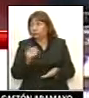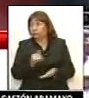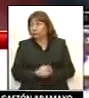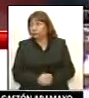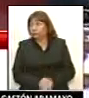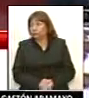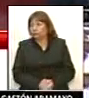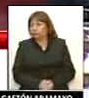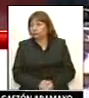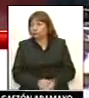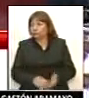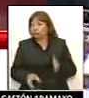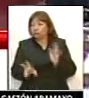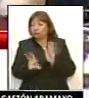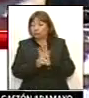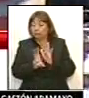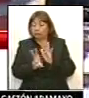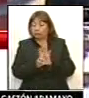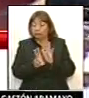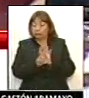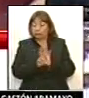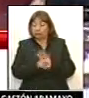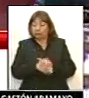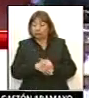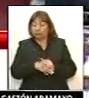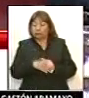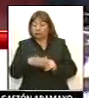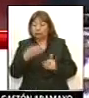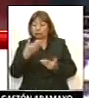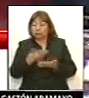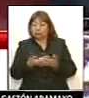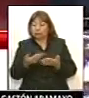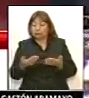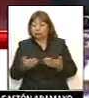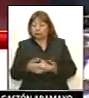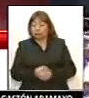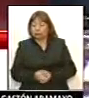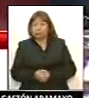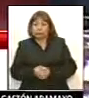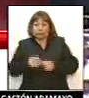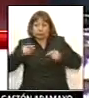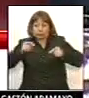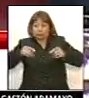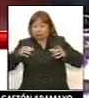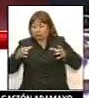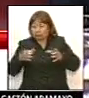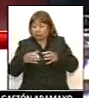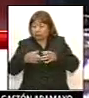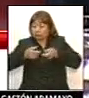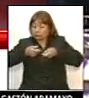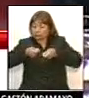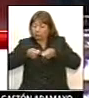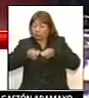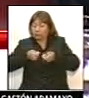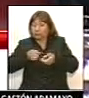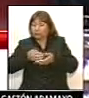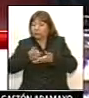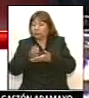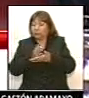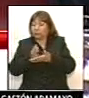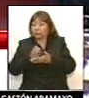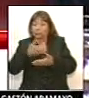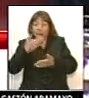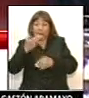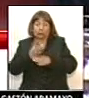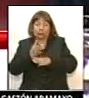mejorar voluntariamente nuestras políticas para que no haya esos problemas. Esta comisión ha incidido permanentemente en que mejoremos